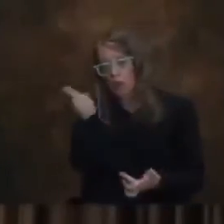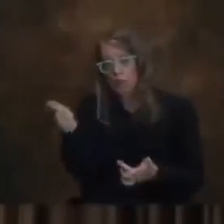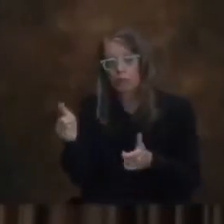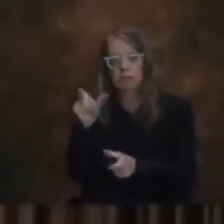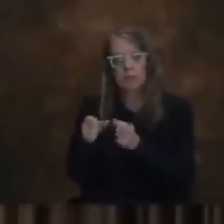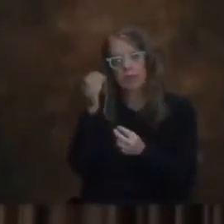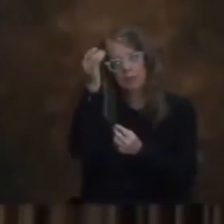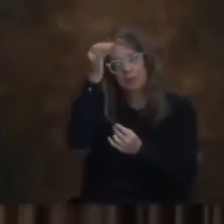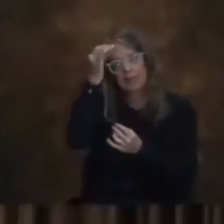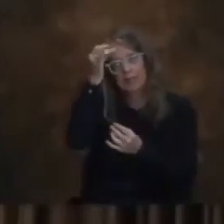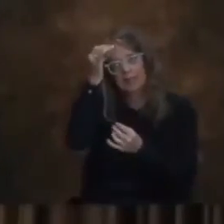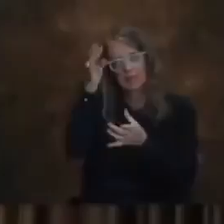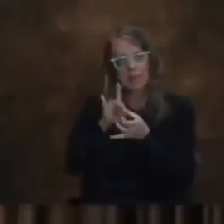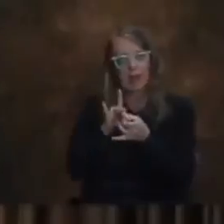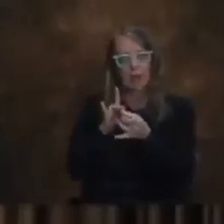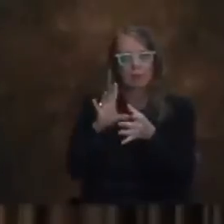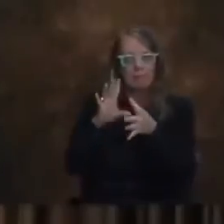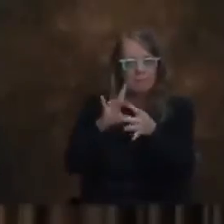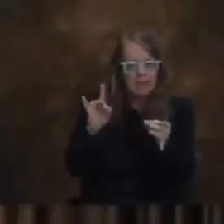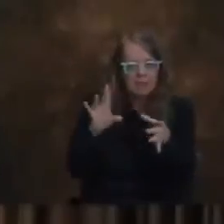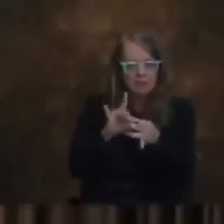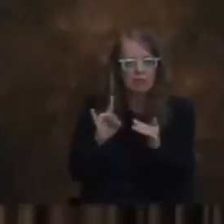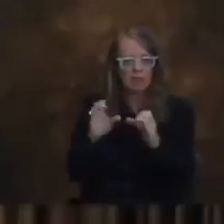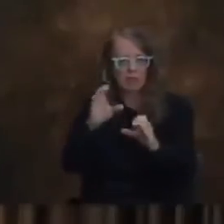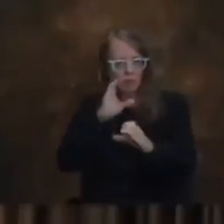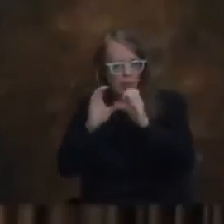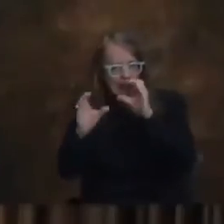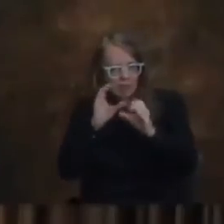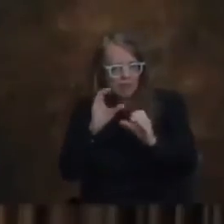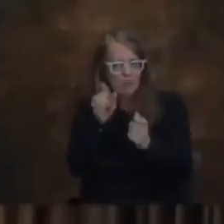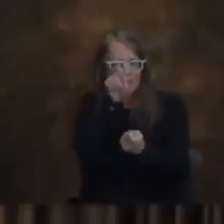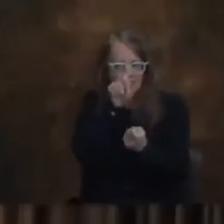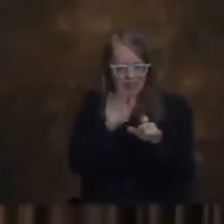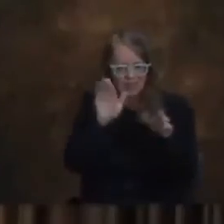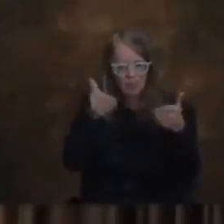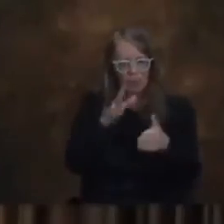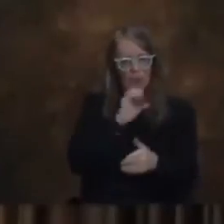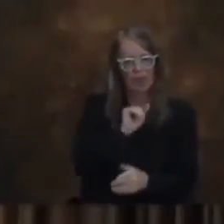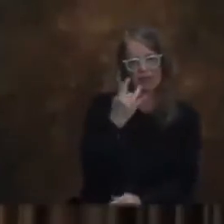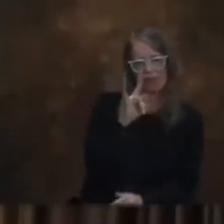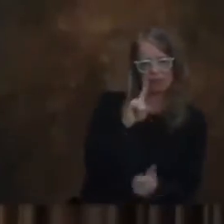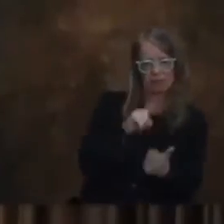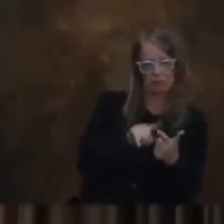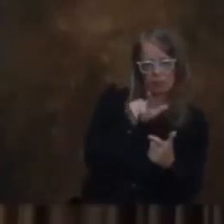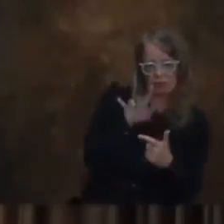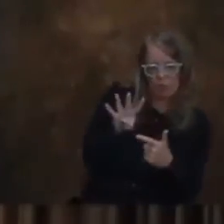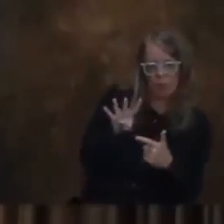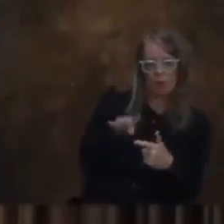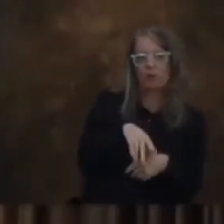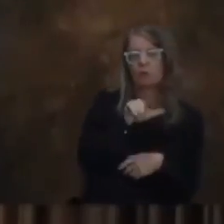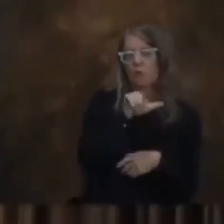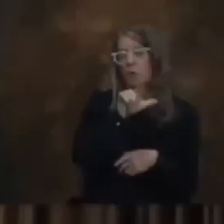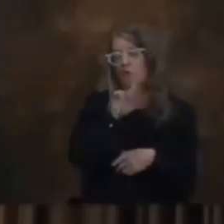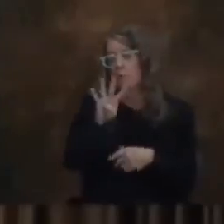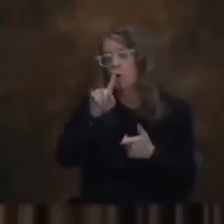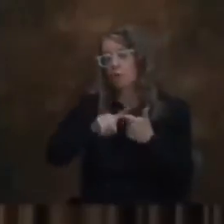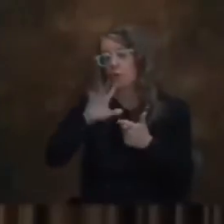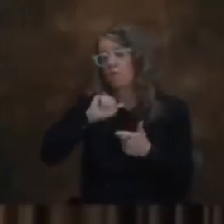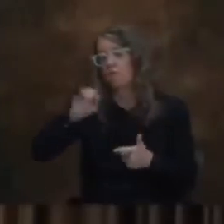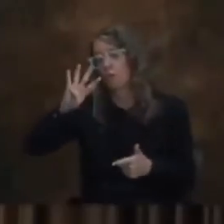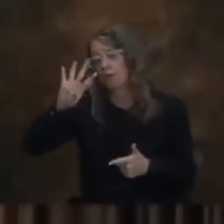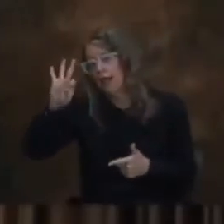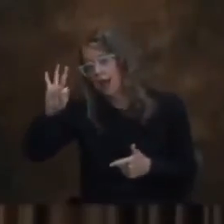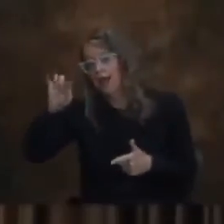sobre esto actualmente particularmente el grupo de edad de 18 24 y de 24 49